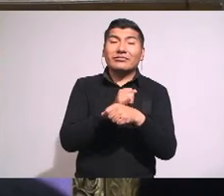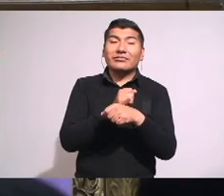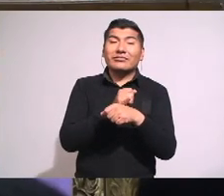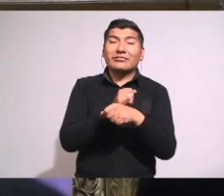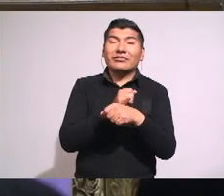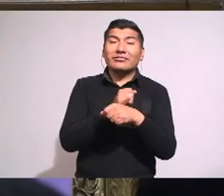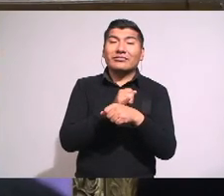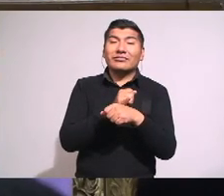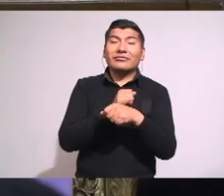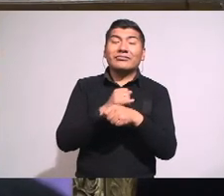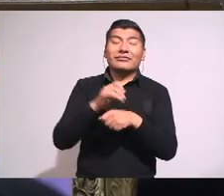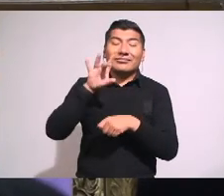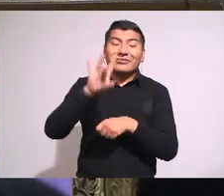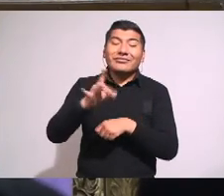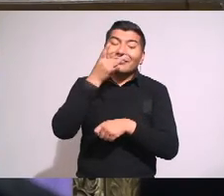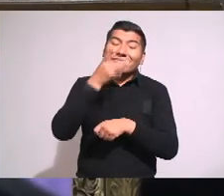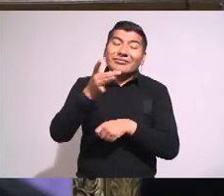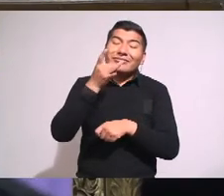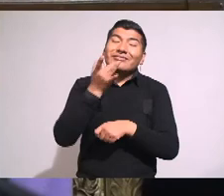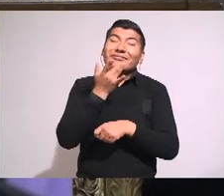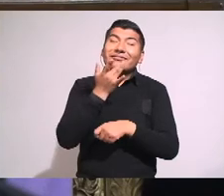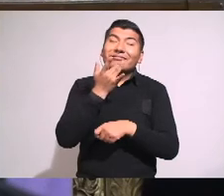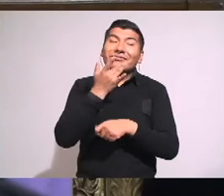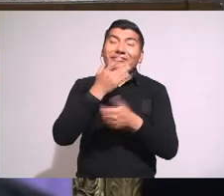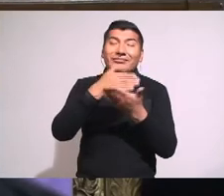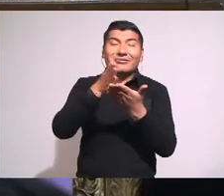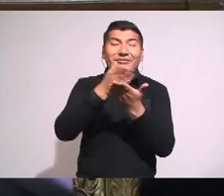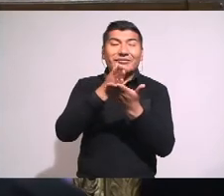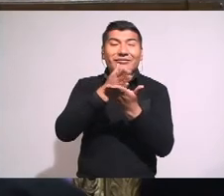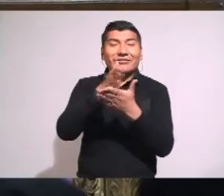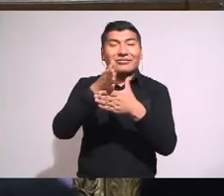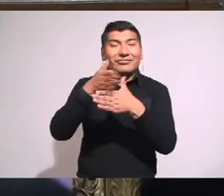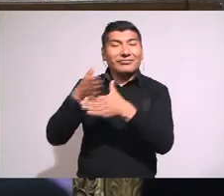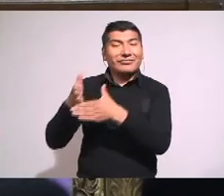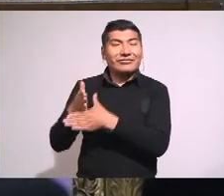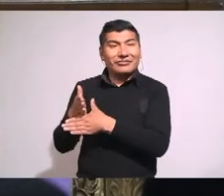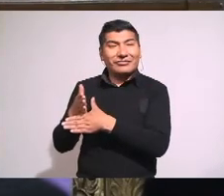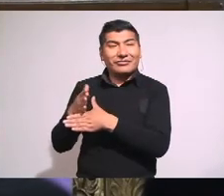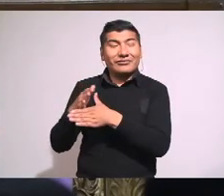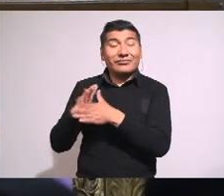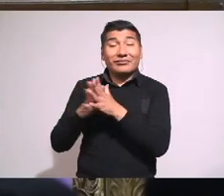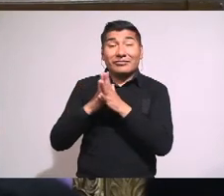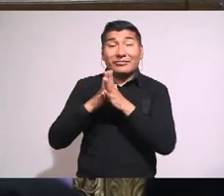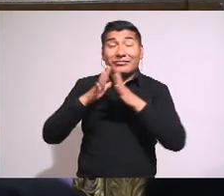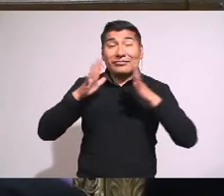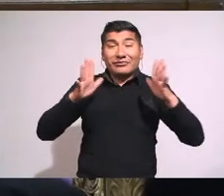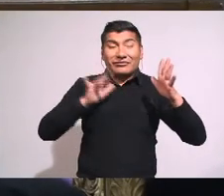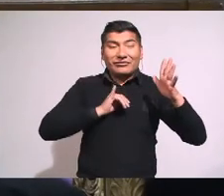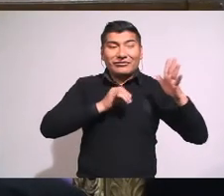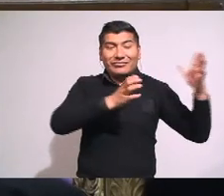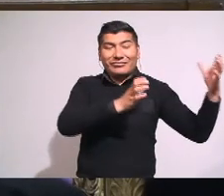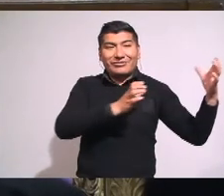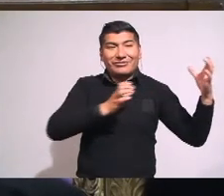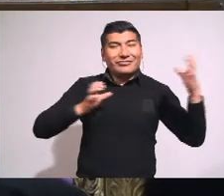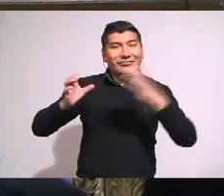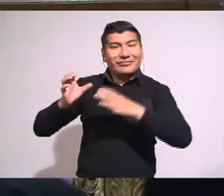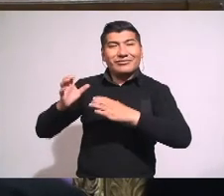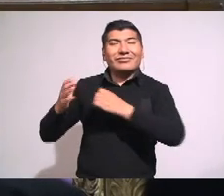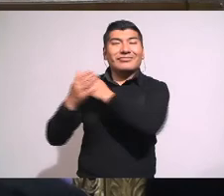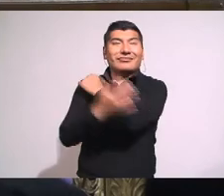la vamos a picar y la vamos a repartir. Pero lo más grande me lo voy a llevar a Patacamaya,